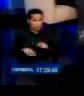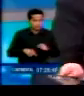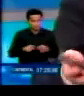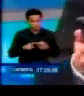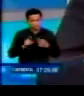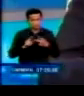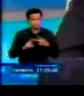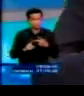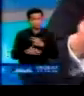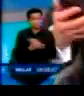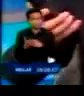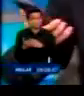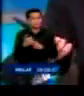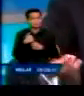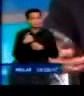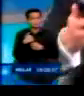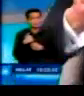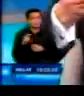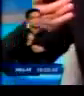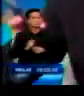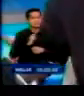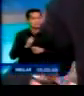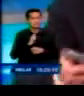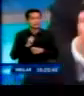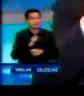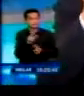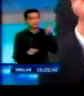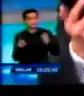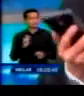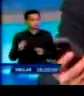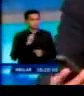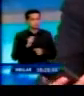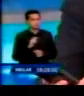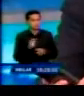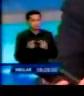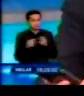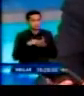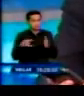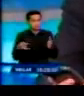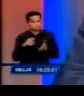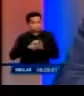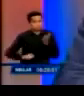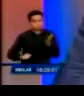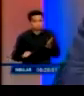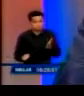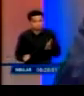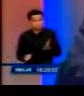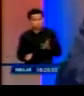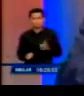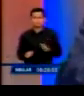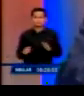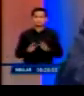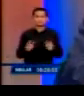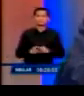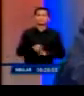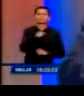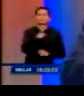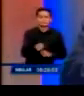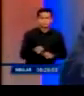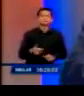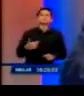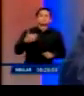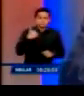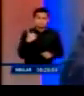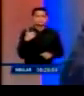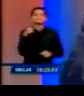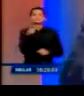puedo hacer. Tampoco me van a acreditar mi sueldo y el sueldo de la ciudadanía a través del dinero electrónico. No, de ninguna manera. De ninguna manera. Porque usted tiene dólares y lo